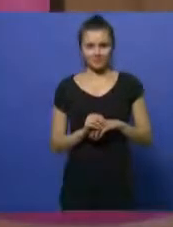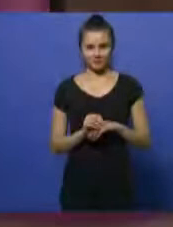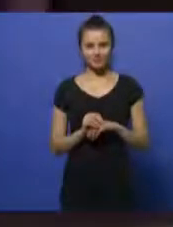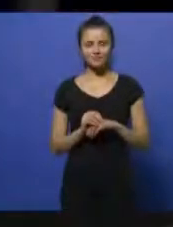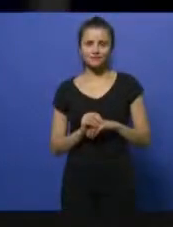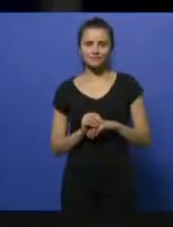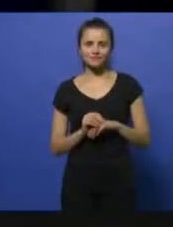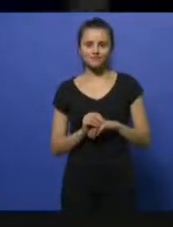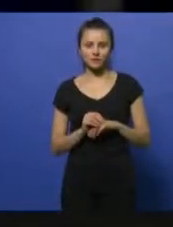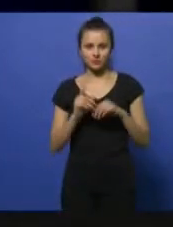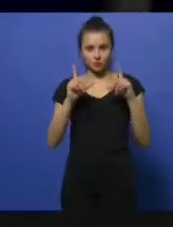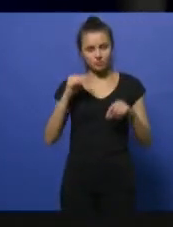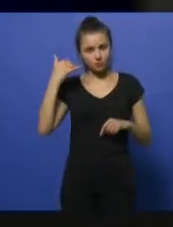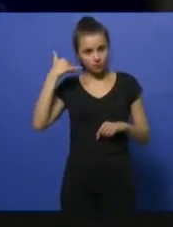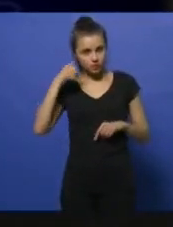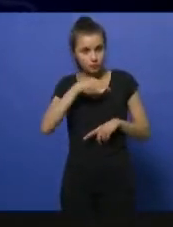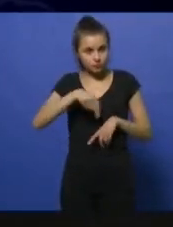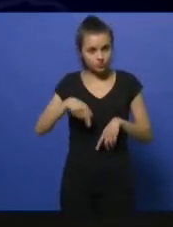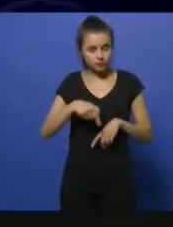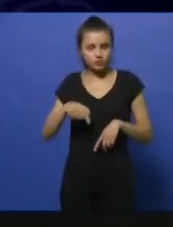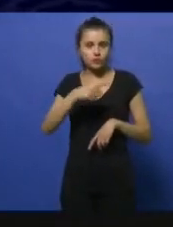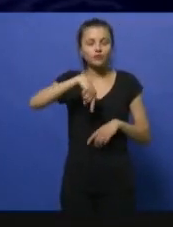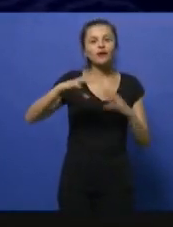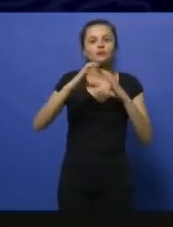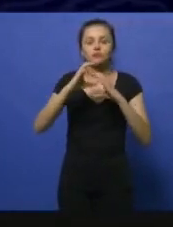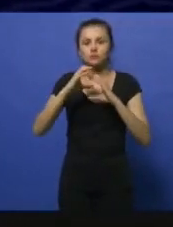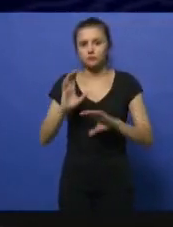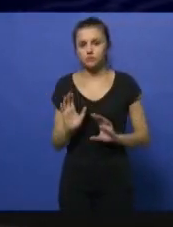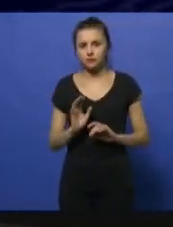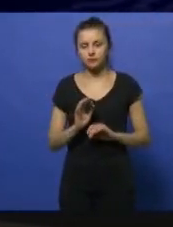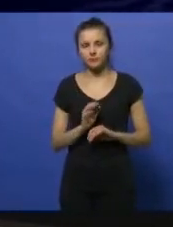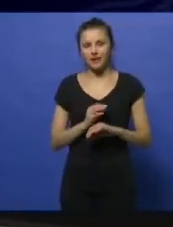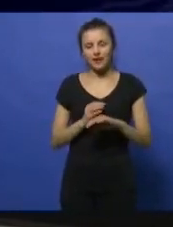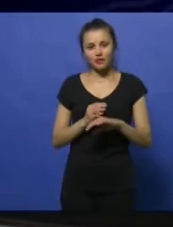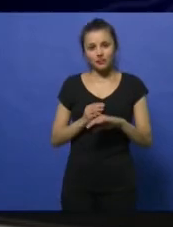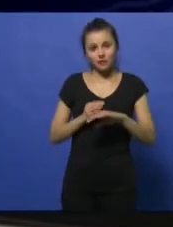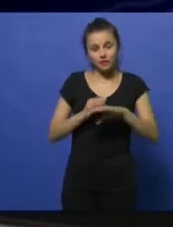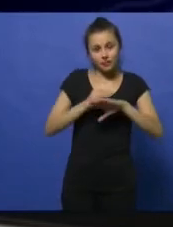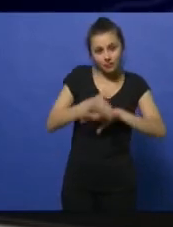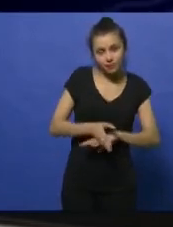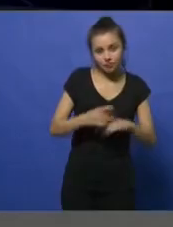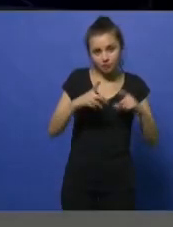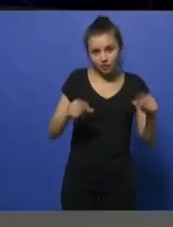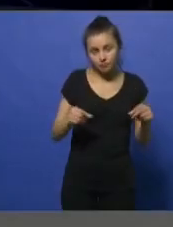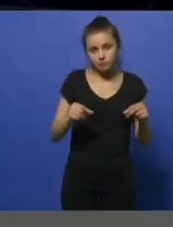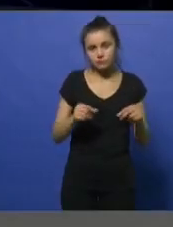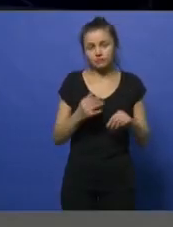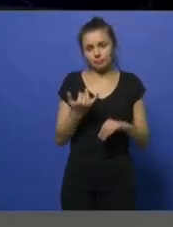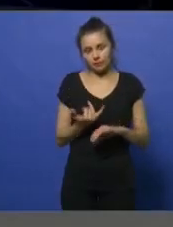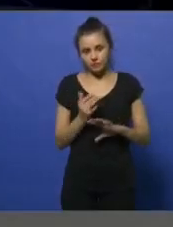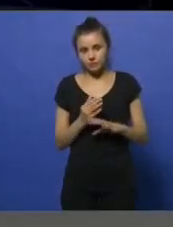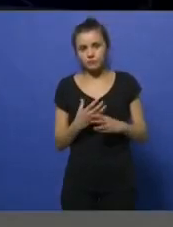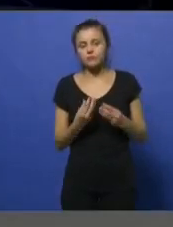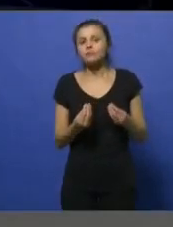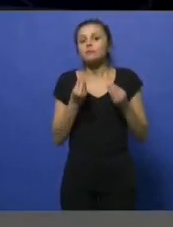0353-156-56-51-87. El número telefónico para que se puedan comunicar y adquirir la entrada para